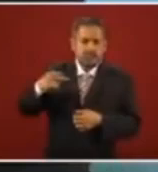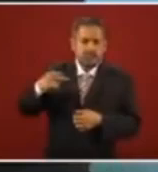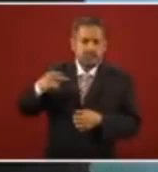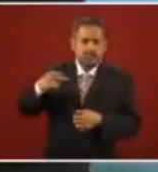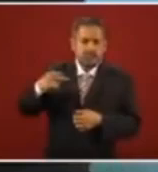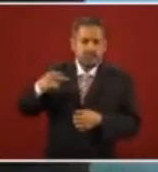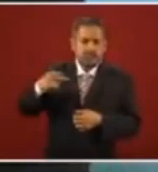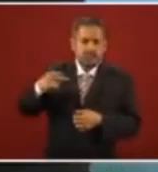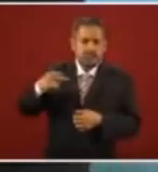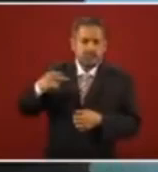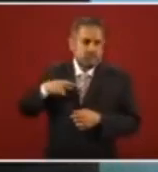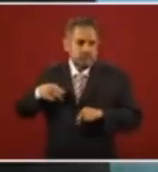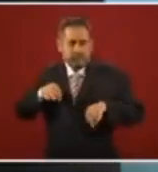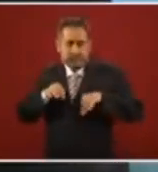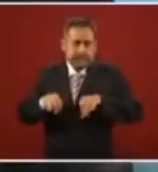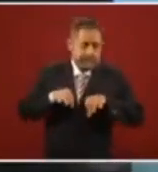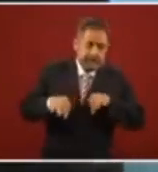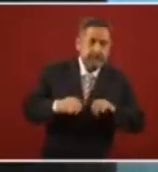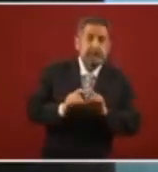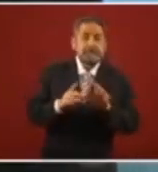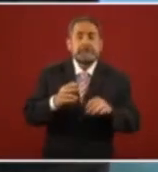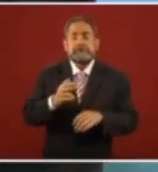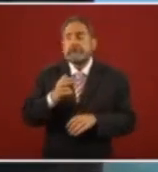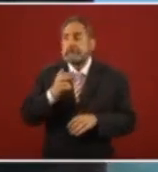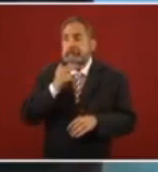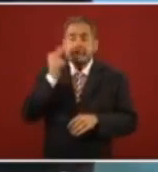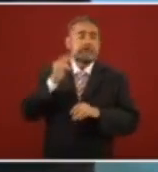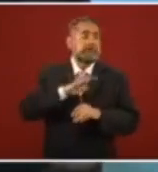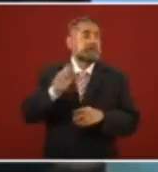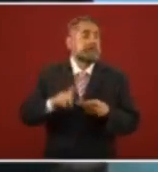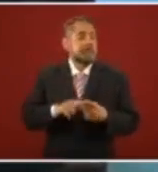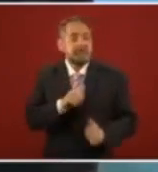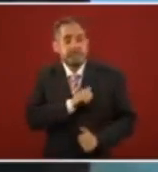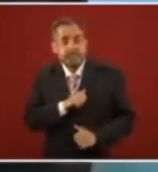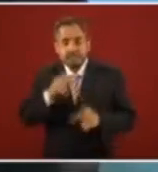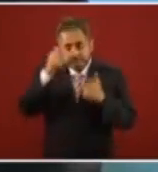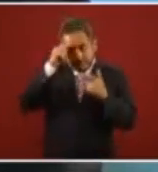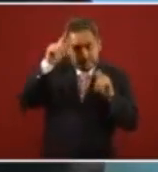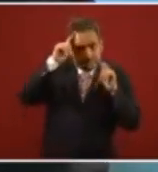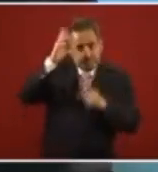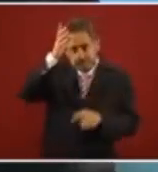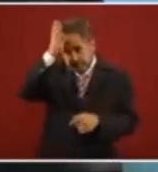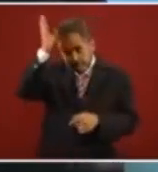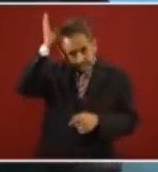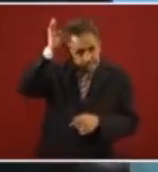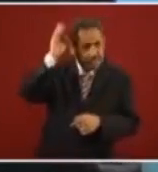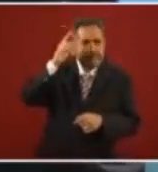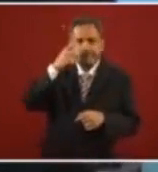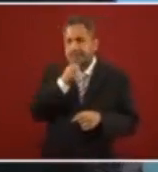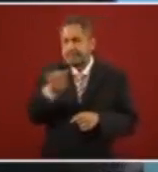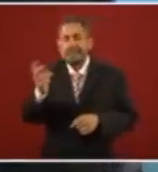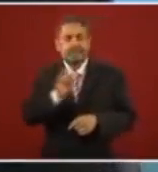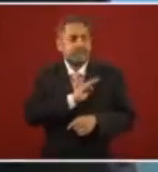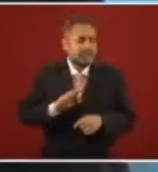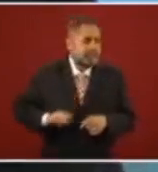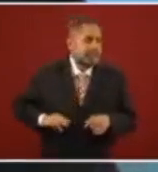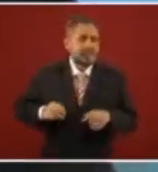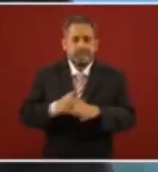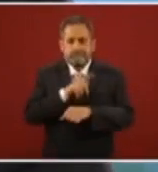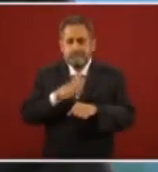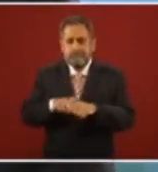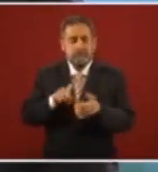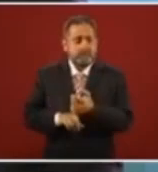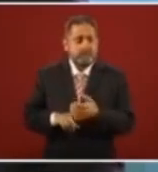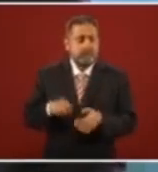...at risk... well... ...soldados... ...marinos... ...guardias... ...nacionales... ...bomberos... ...municipales... ...y no se diga... ...los compañeros... ...de